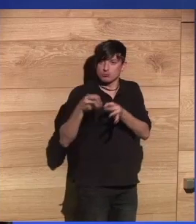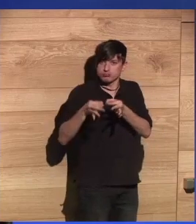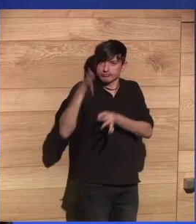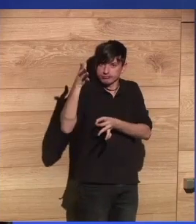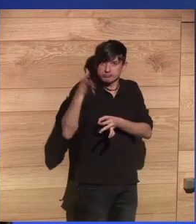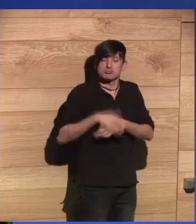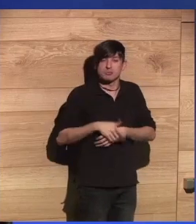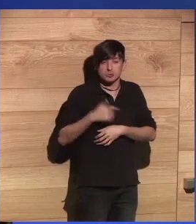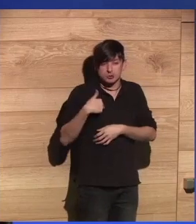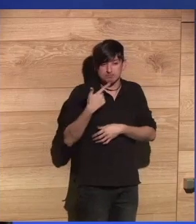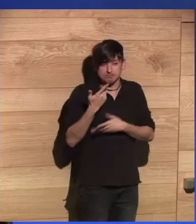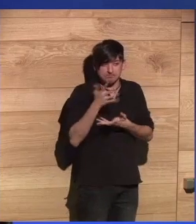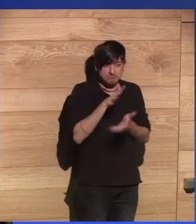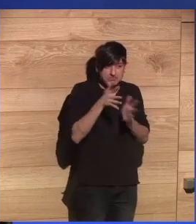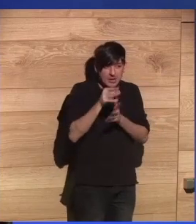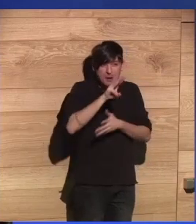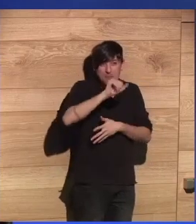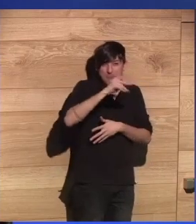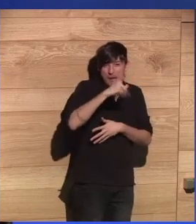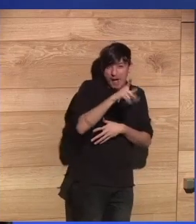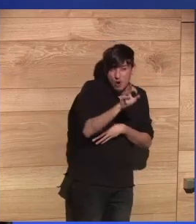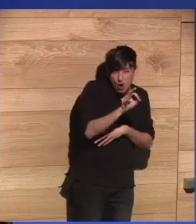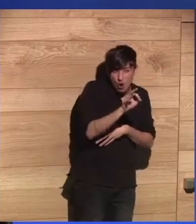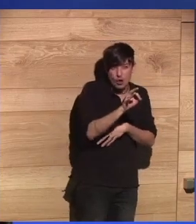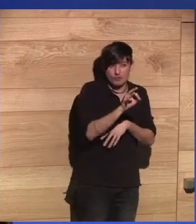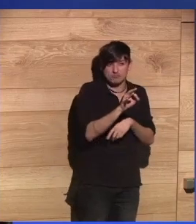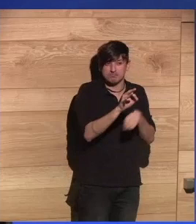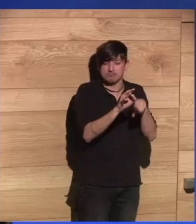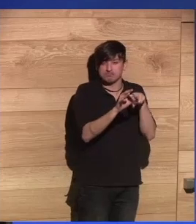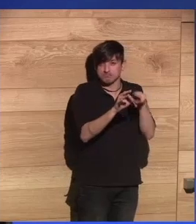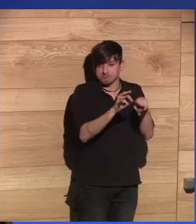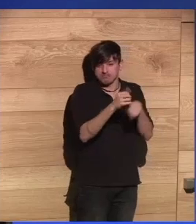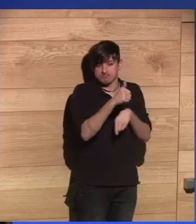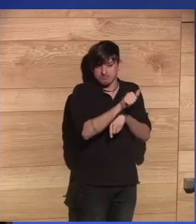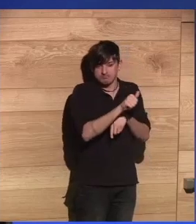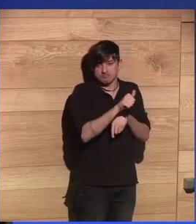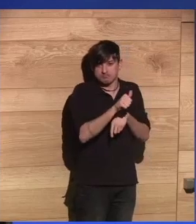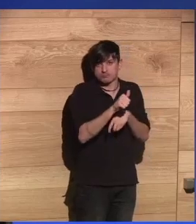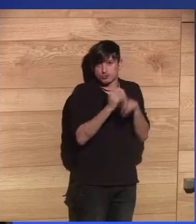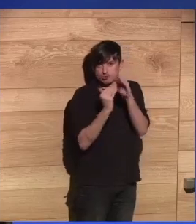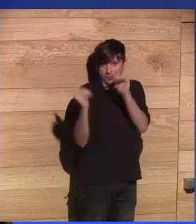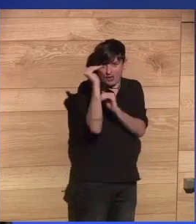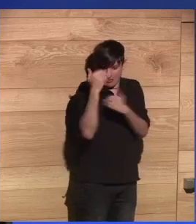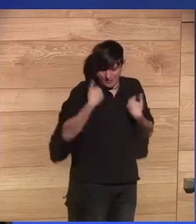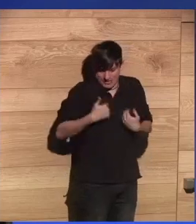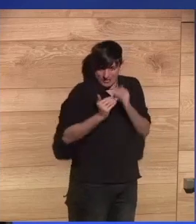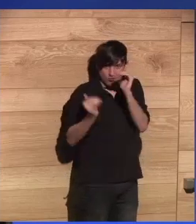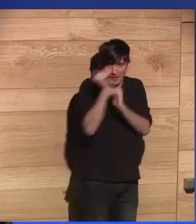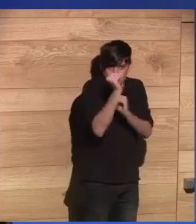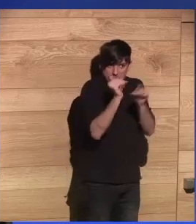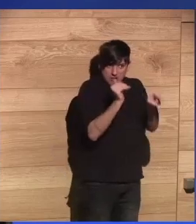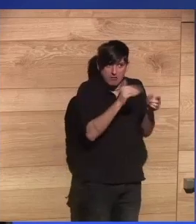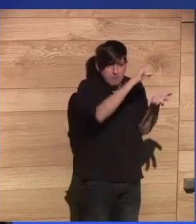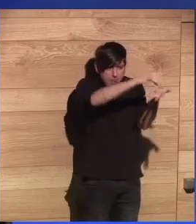que a Pablo le ha pasado en un grado bastante superior que al mío, pero que le ha pasado que ha